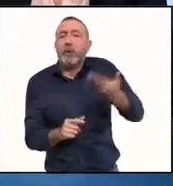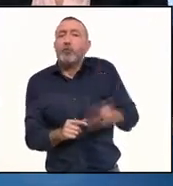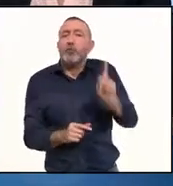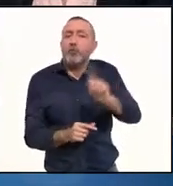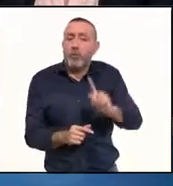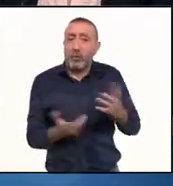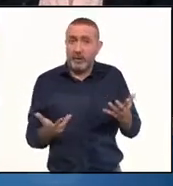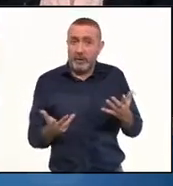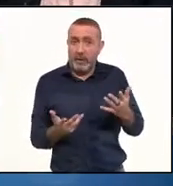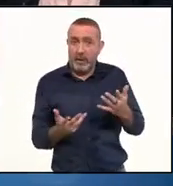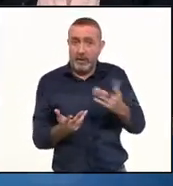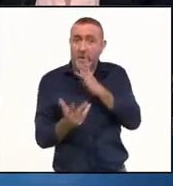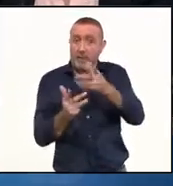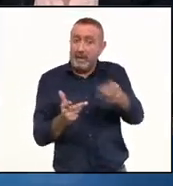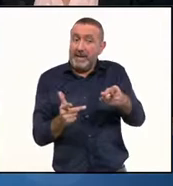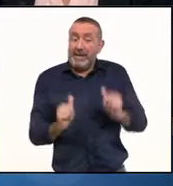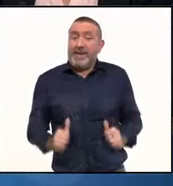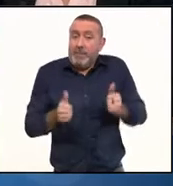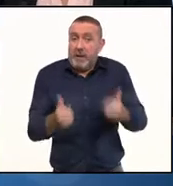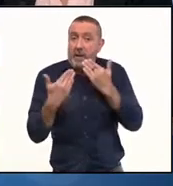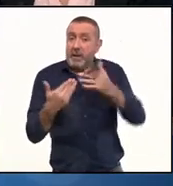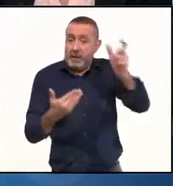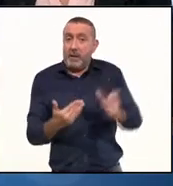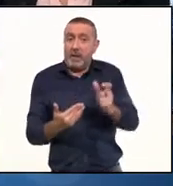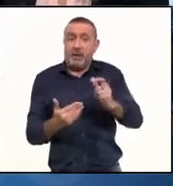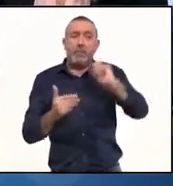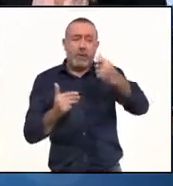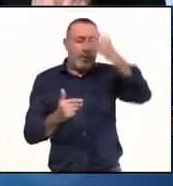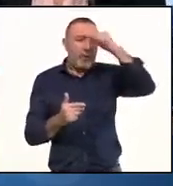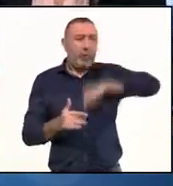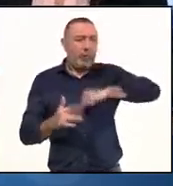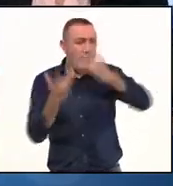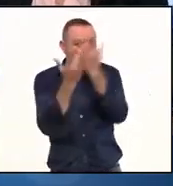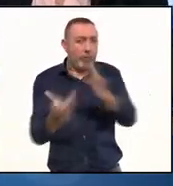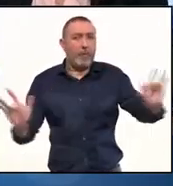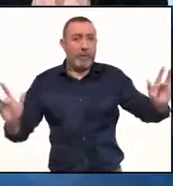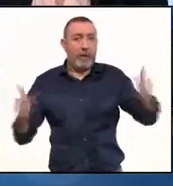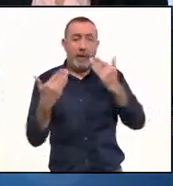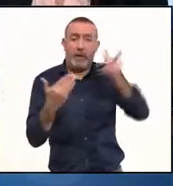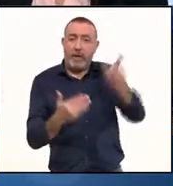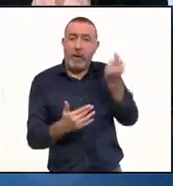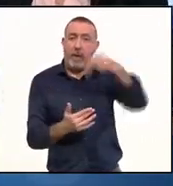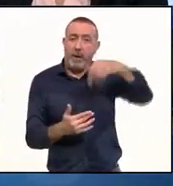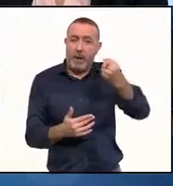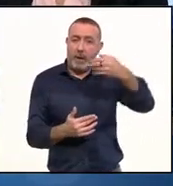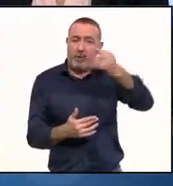violencia de género desde entonces pero yo creo que una con una conciencia en que era un fenómeno tremendamente